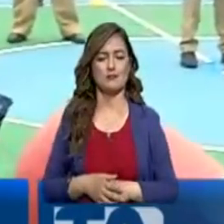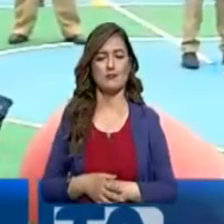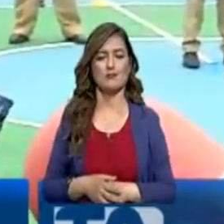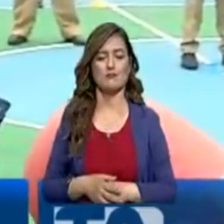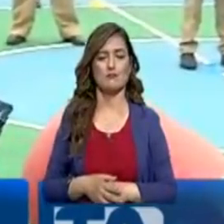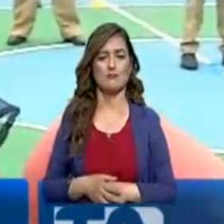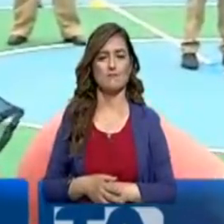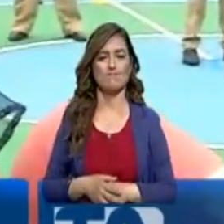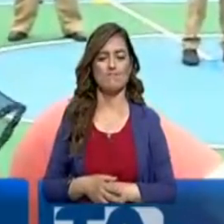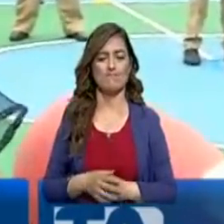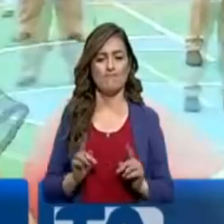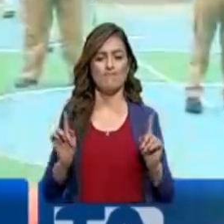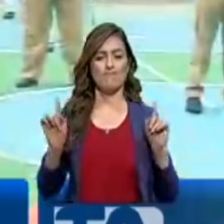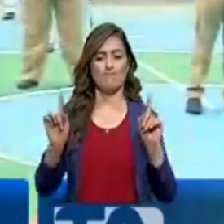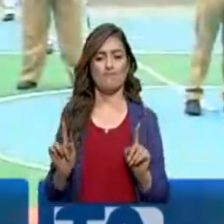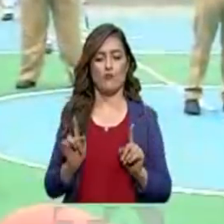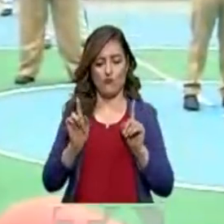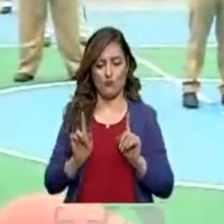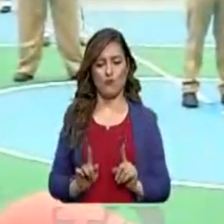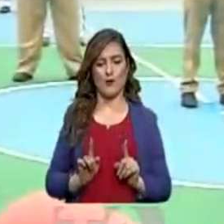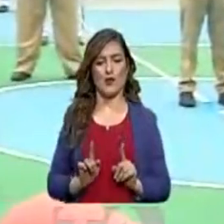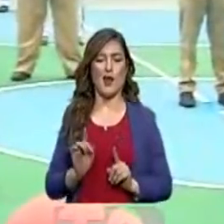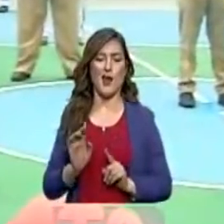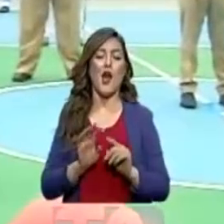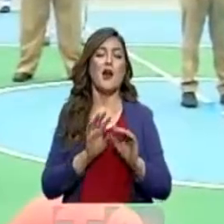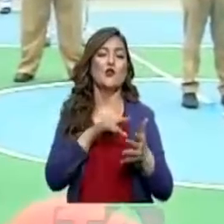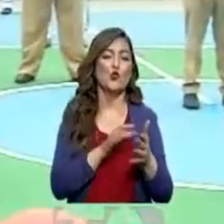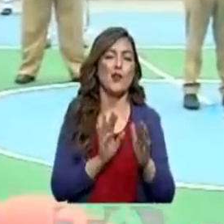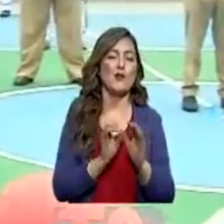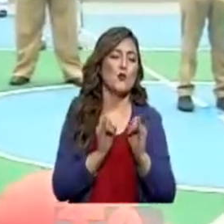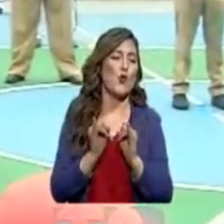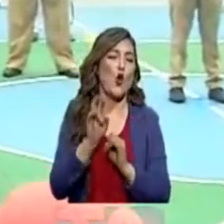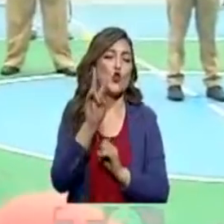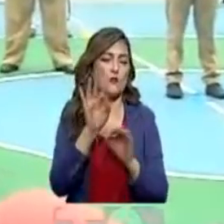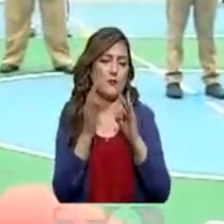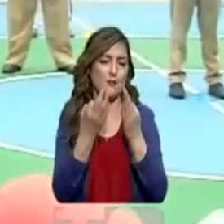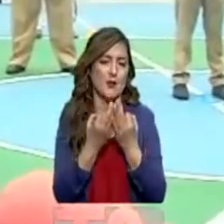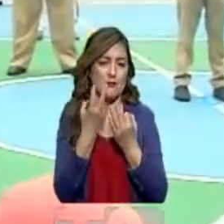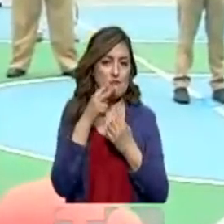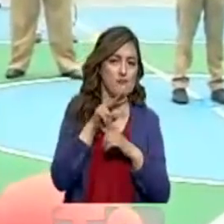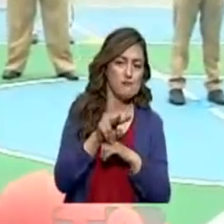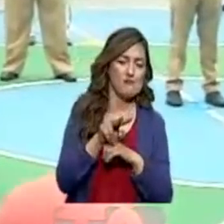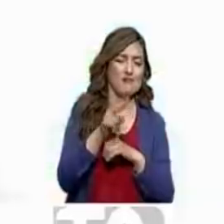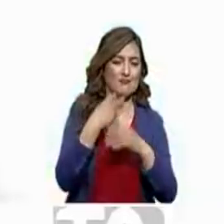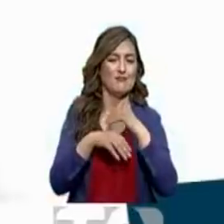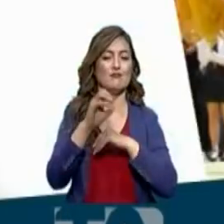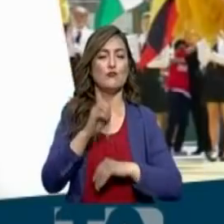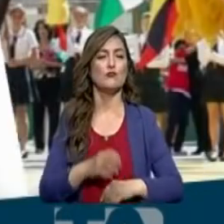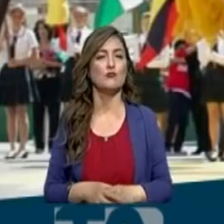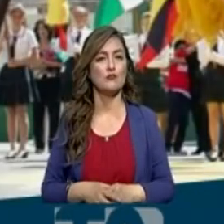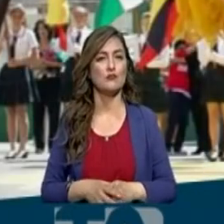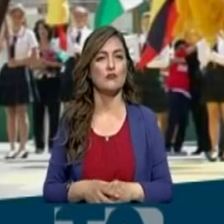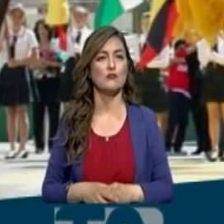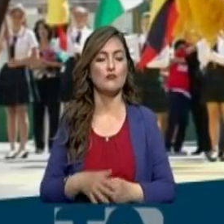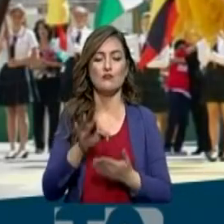y el portaestandarte del colegio. Dos familiares por estudiante para que de alguna manera también puedan apreciar pues, a sus hijos. En la zona